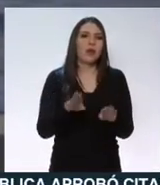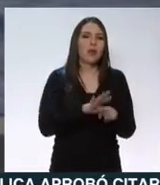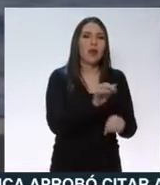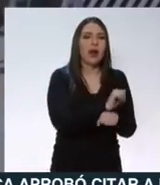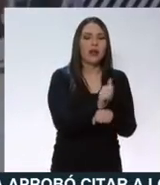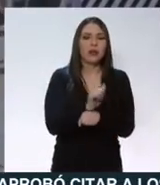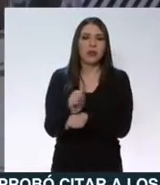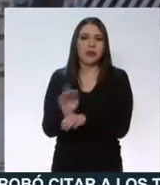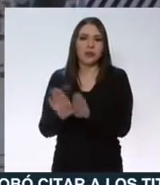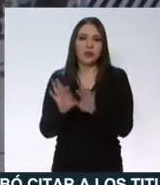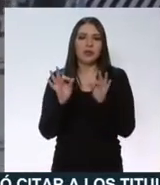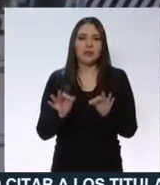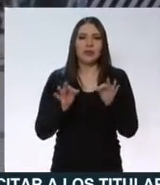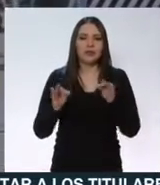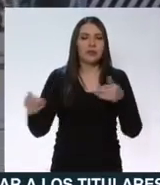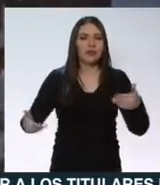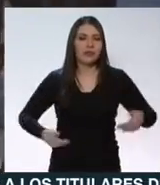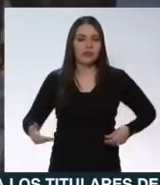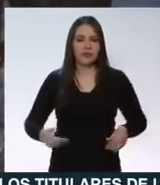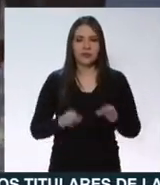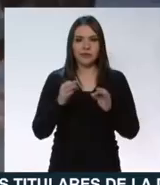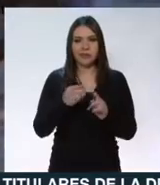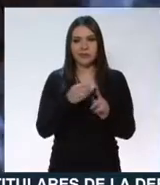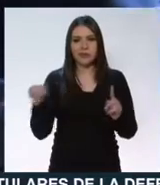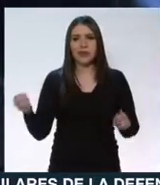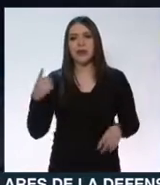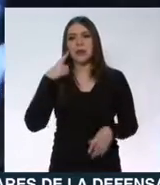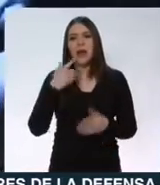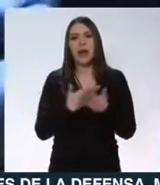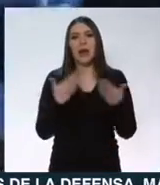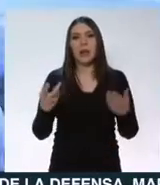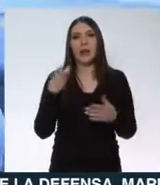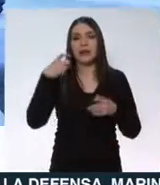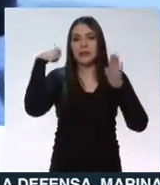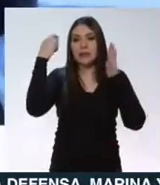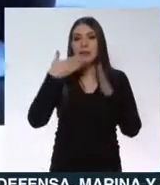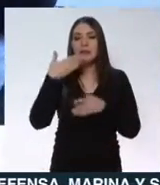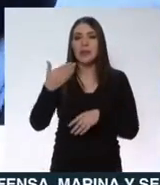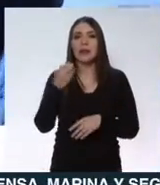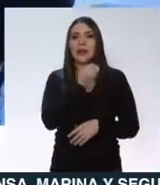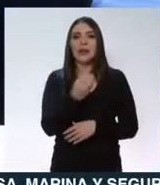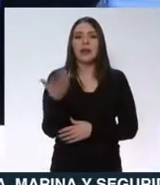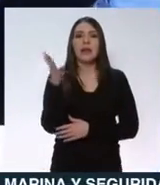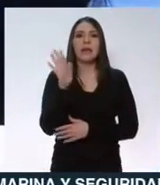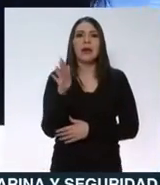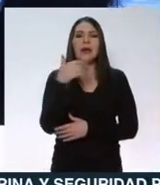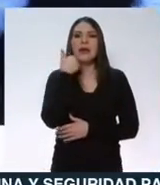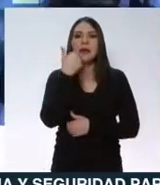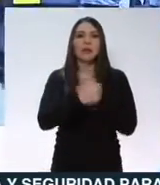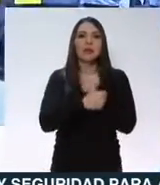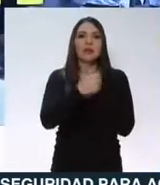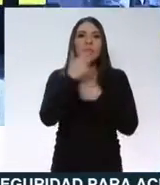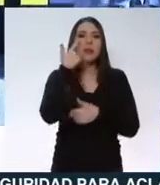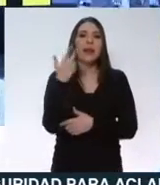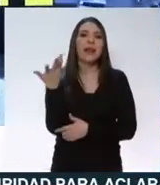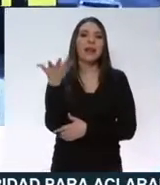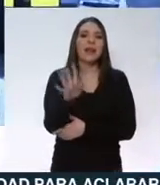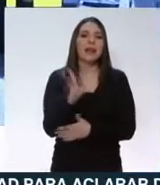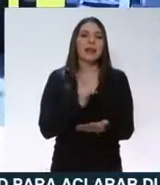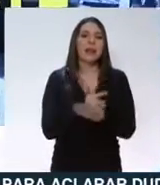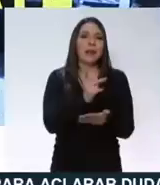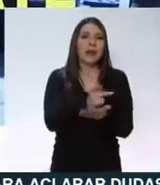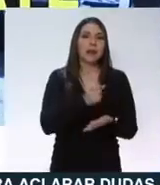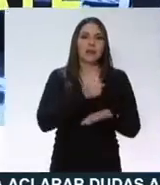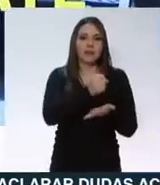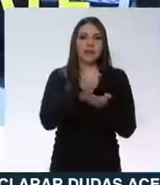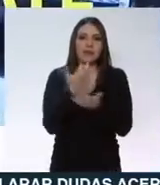alguna, un reto que los llevó a pues estar nominados a 10 estatuillas. ¿Tú qué sientes, Marina, qué siente con esta